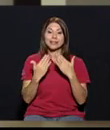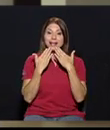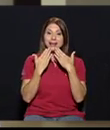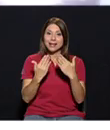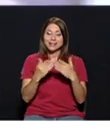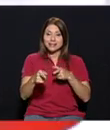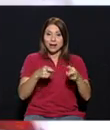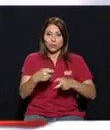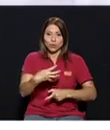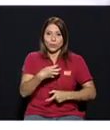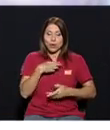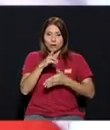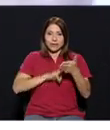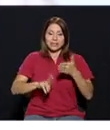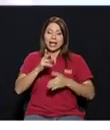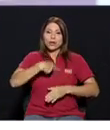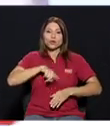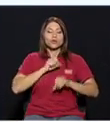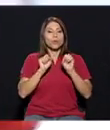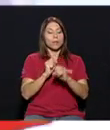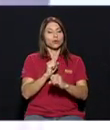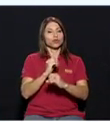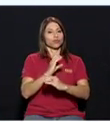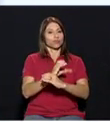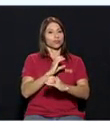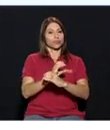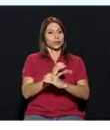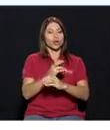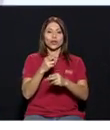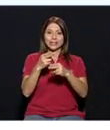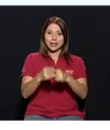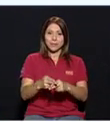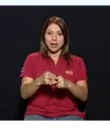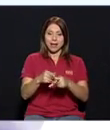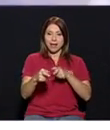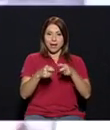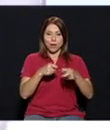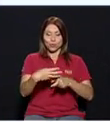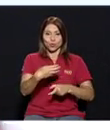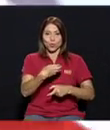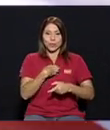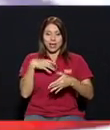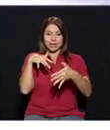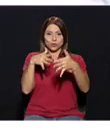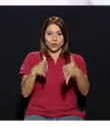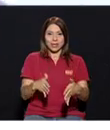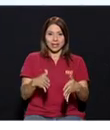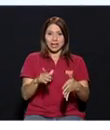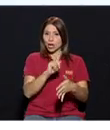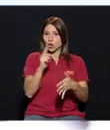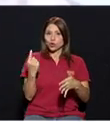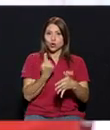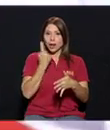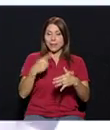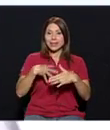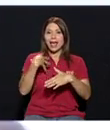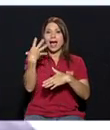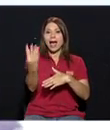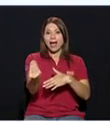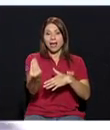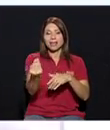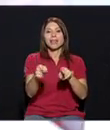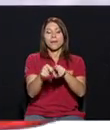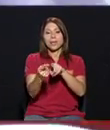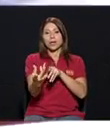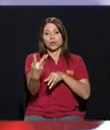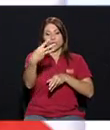autonomía universitaria podemos resguardar lo que conocemos como la autonomía estudiantil, que no solamente es hacia lo externo de la universidad, sino también a lo